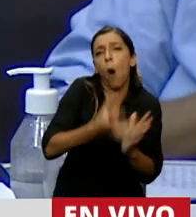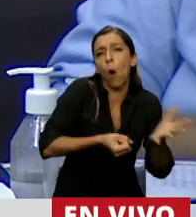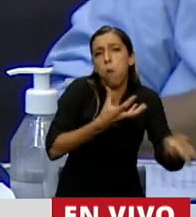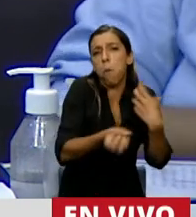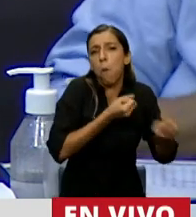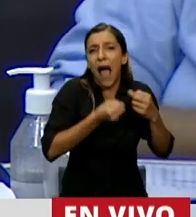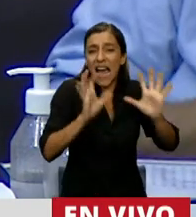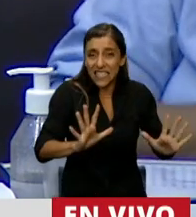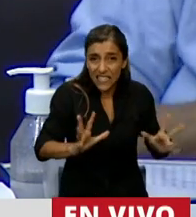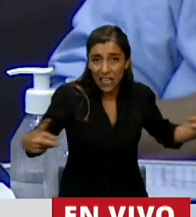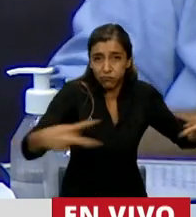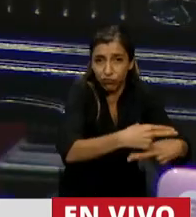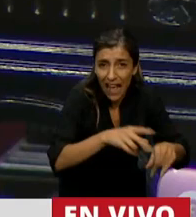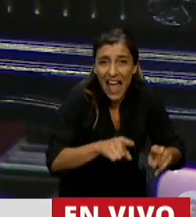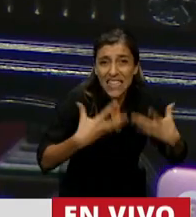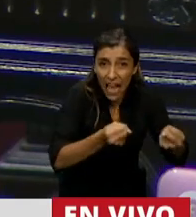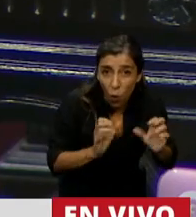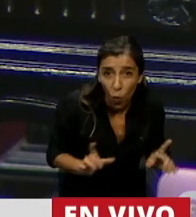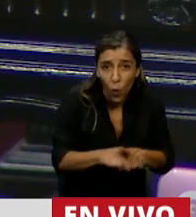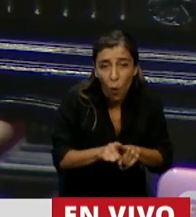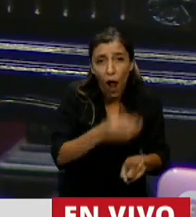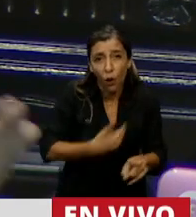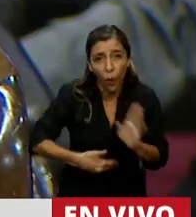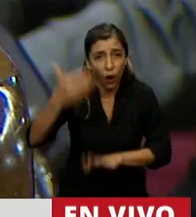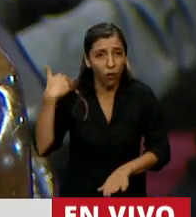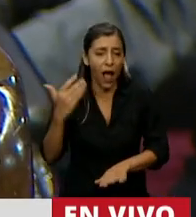se achicó en el gobierno anterior.